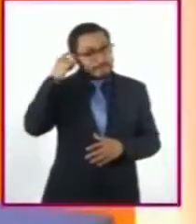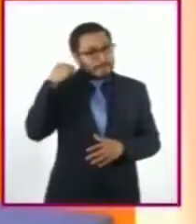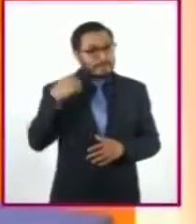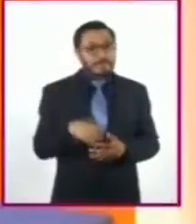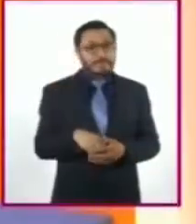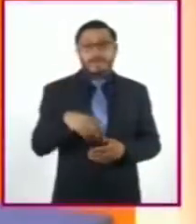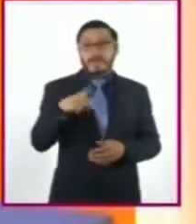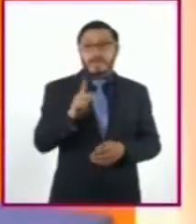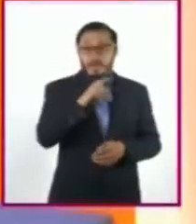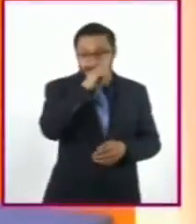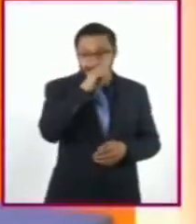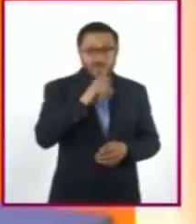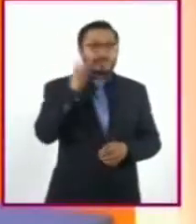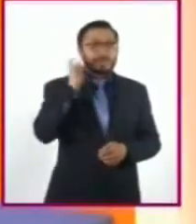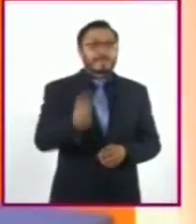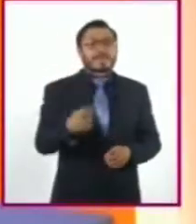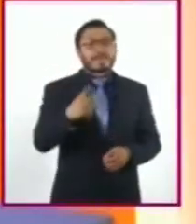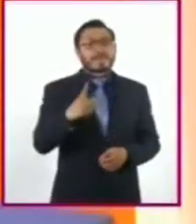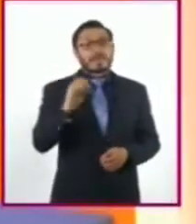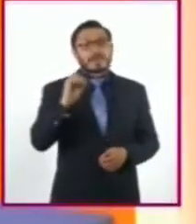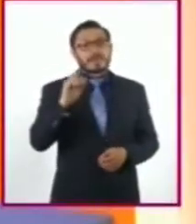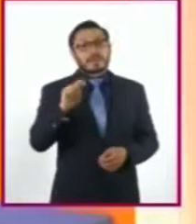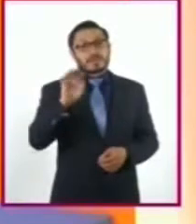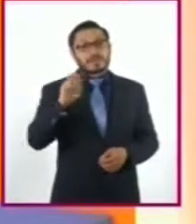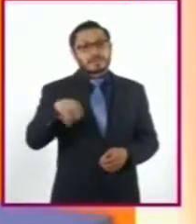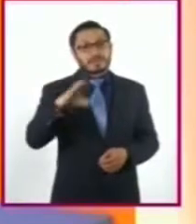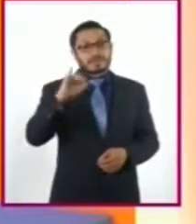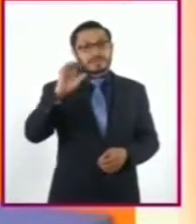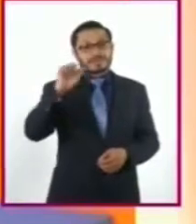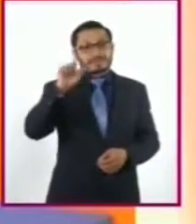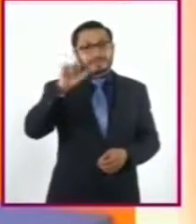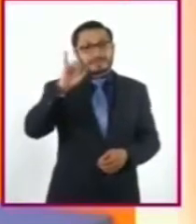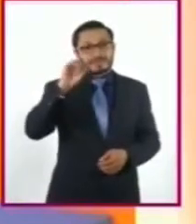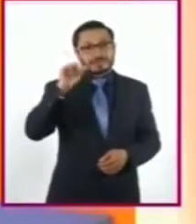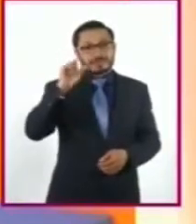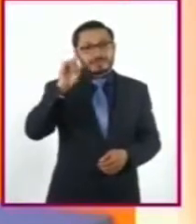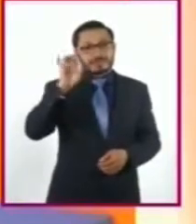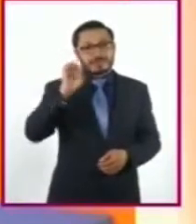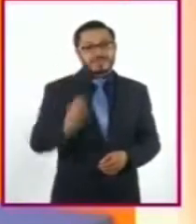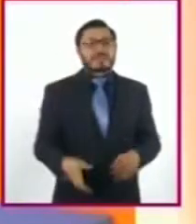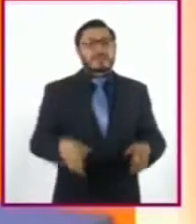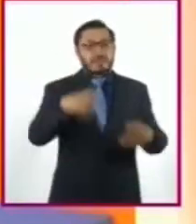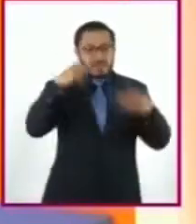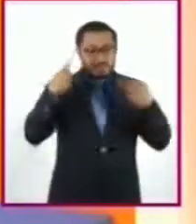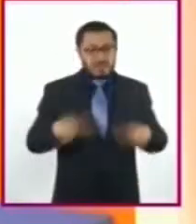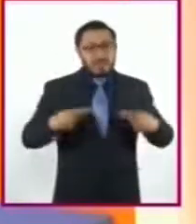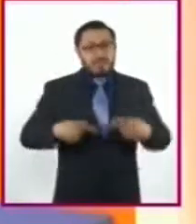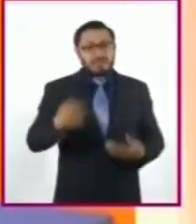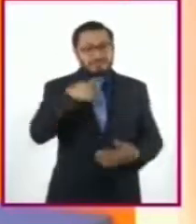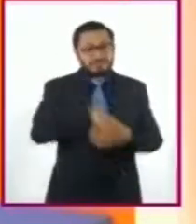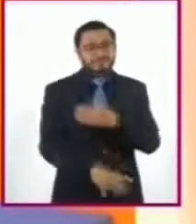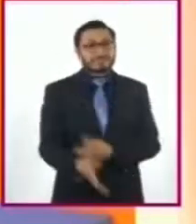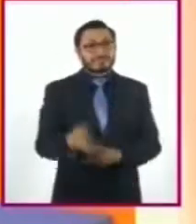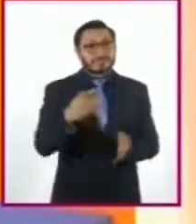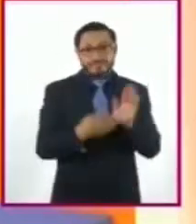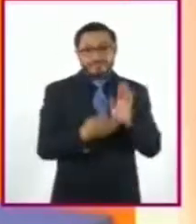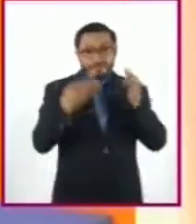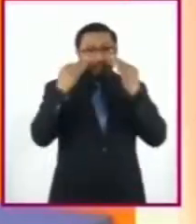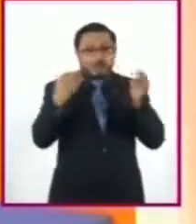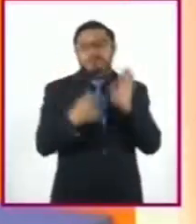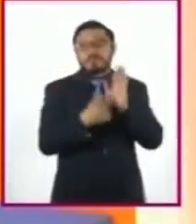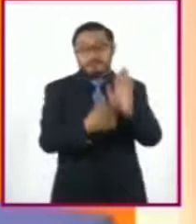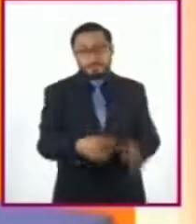¿Pero qué son las potencialidades personales? Veamos los siguientes testimonios y escuchemos